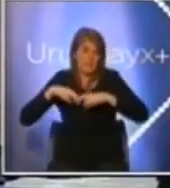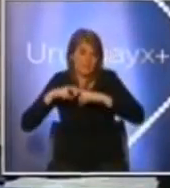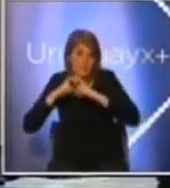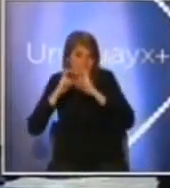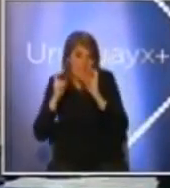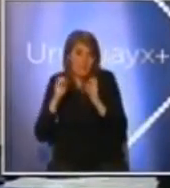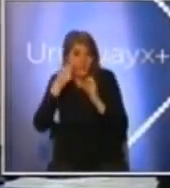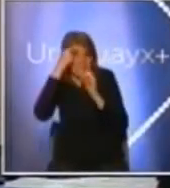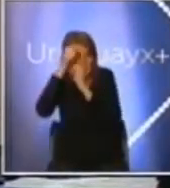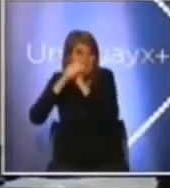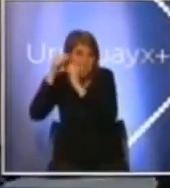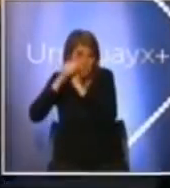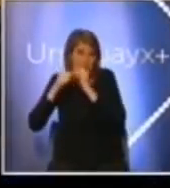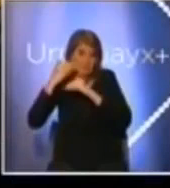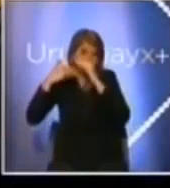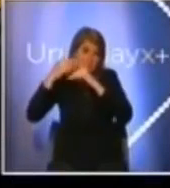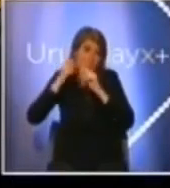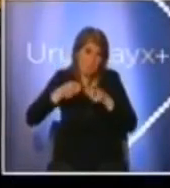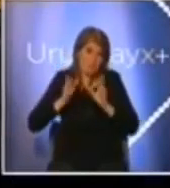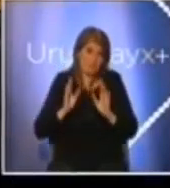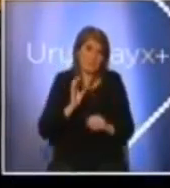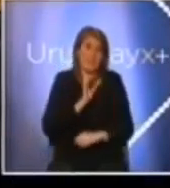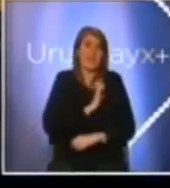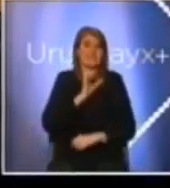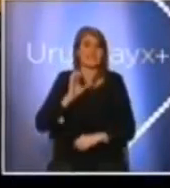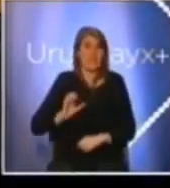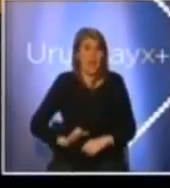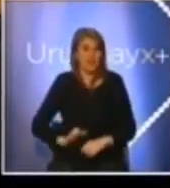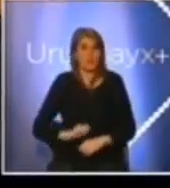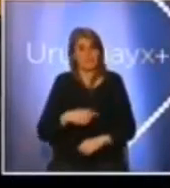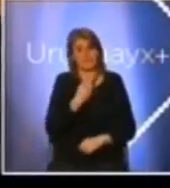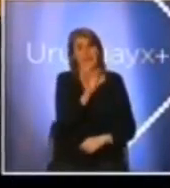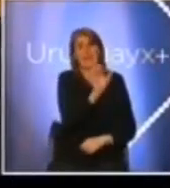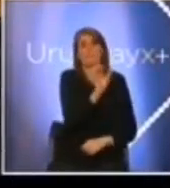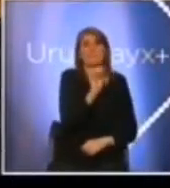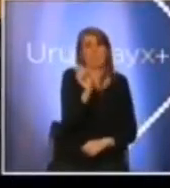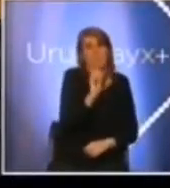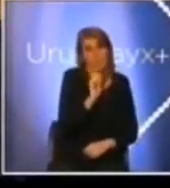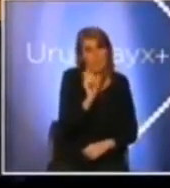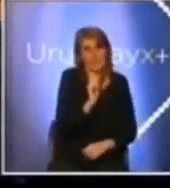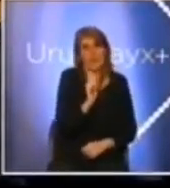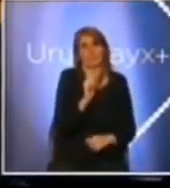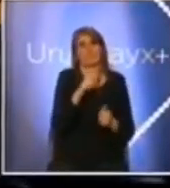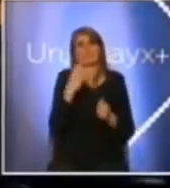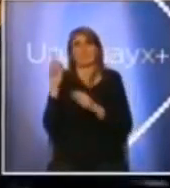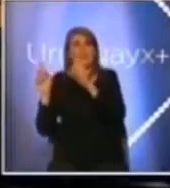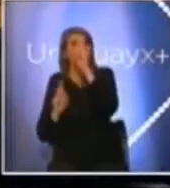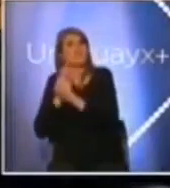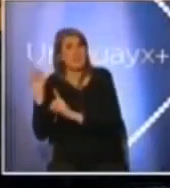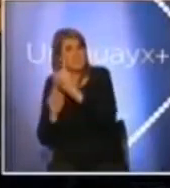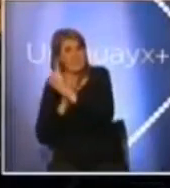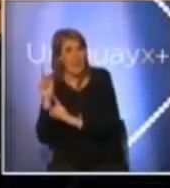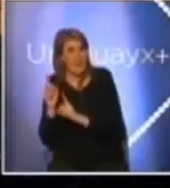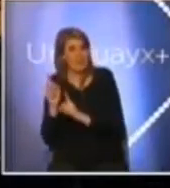científica y tecnológica. Pero el Estado, las empresas públicas y las instituciones universitarias